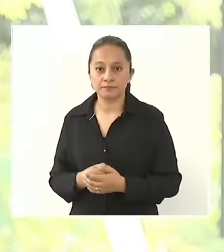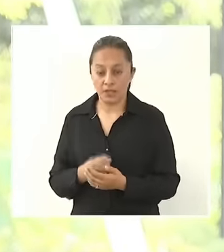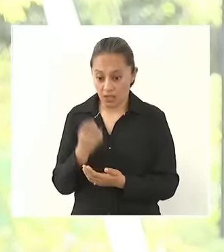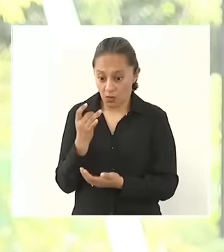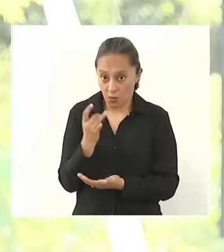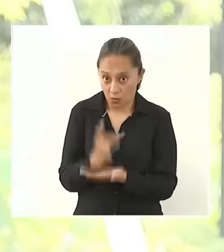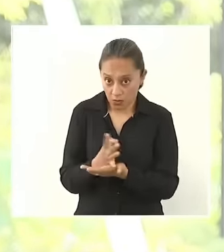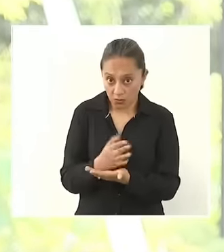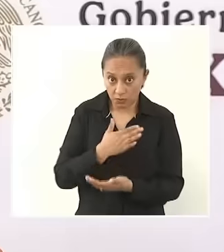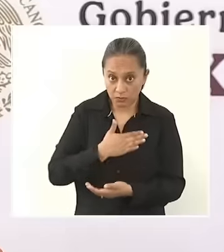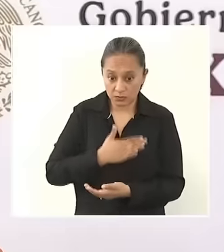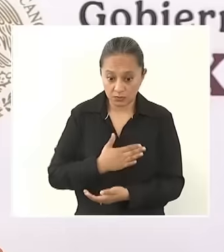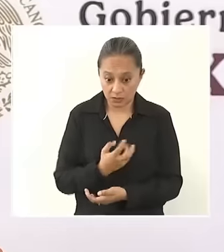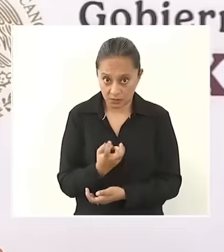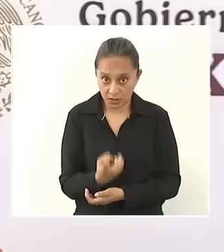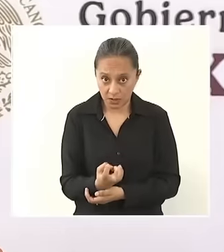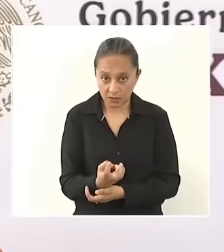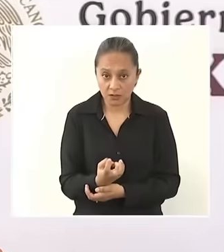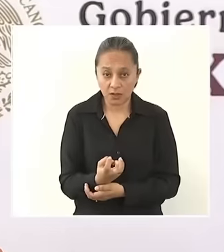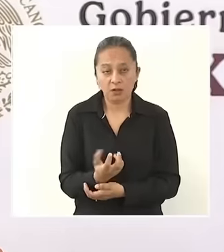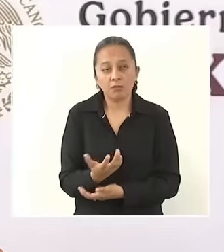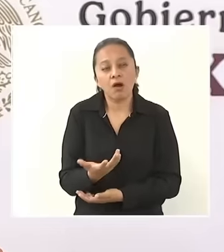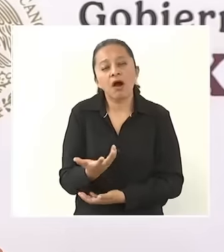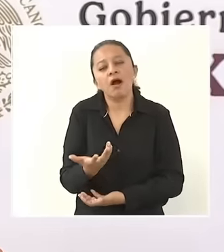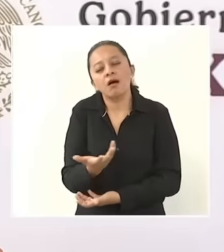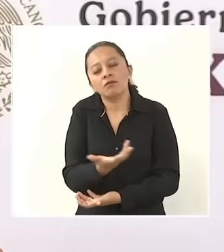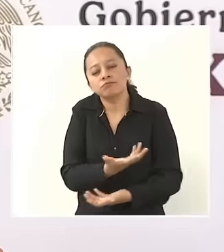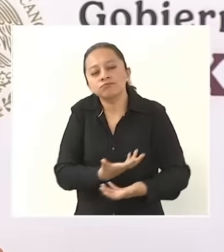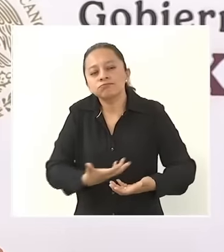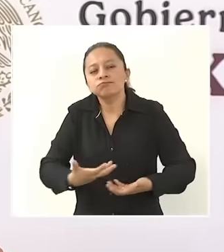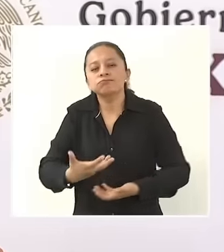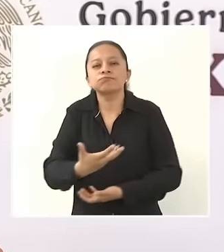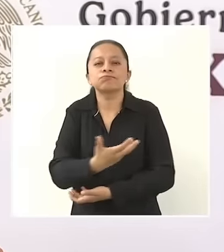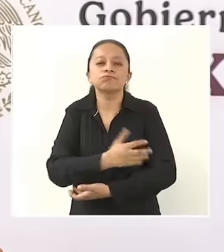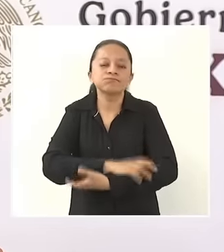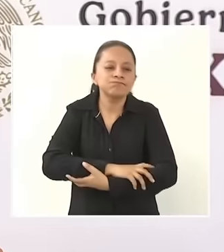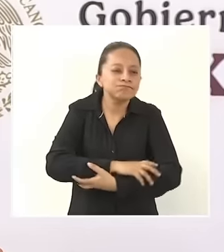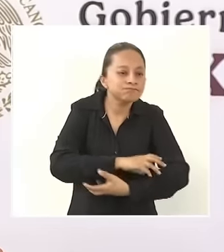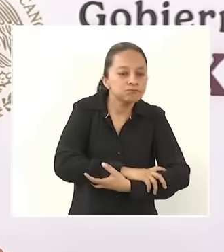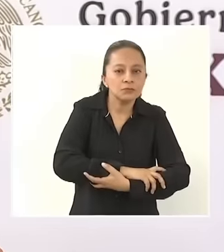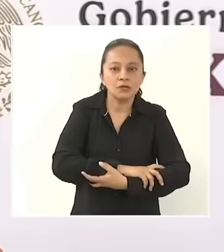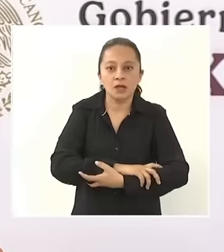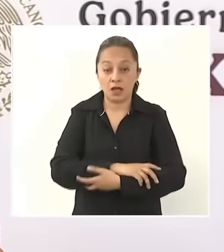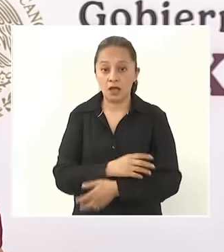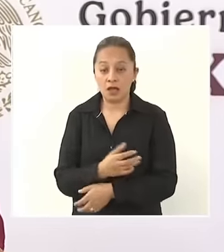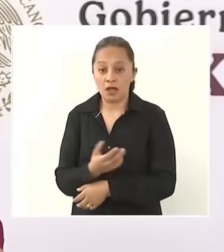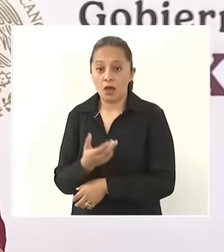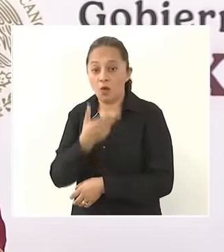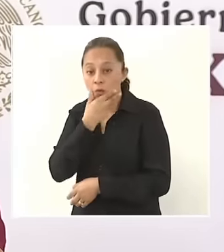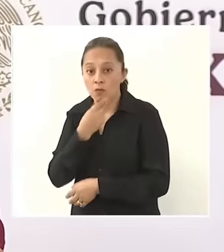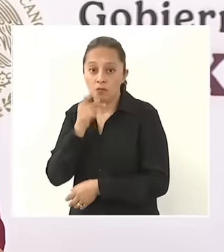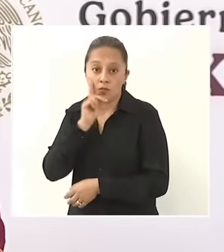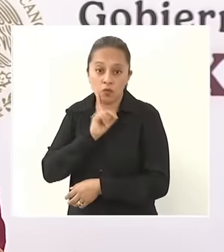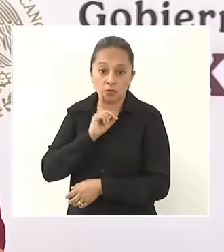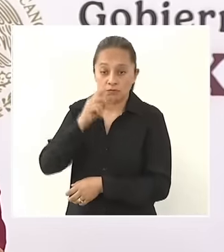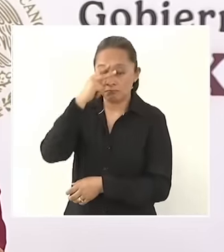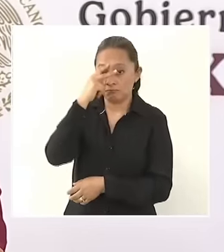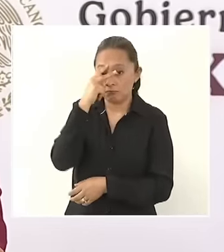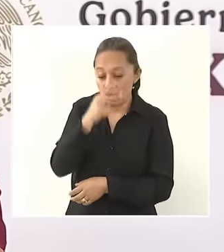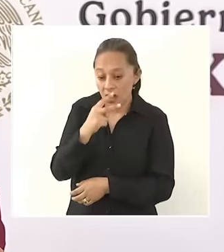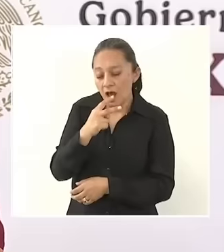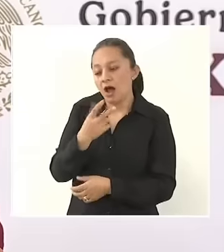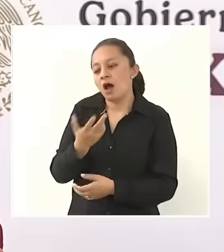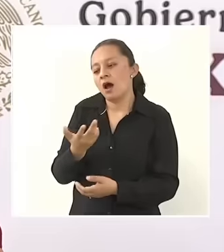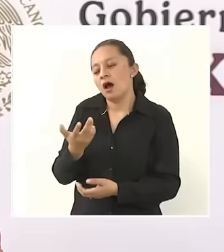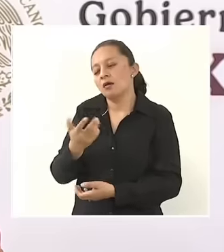justicia, no solo es fraternidad, no solo significa que las mexicanas y mexicanos nos damos la mano